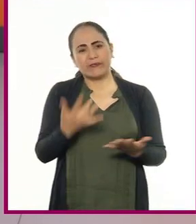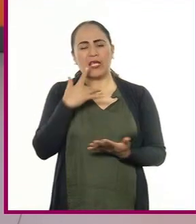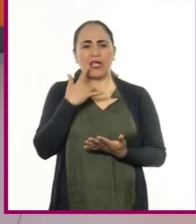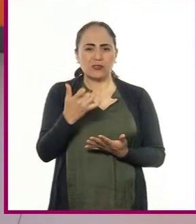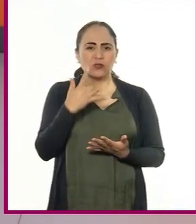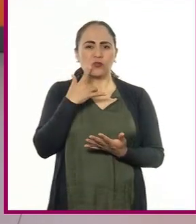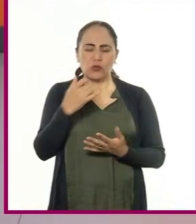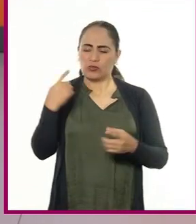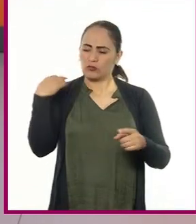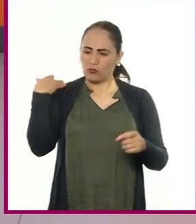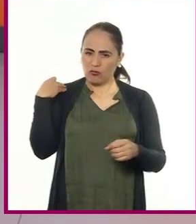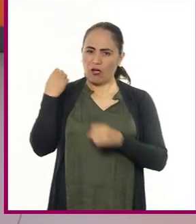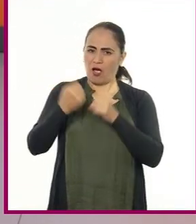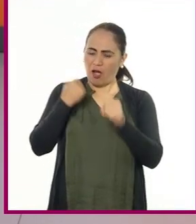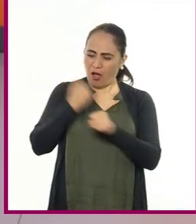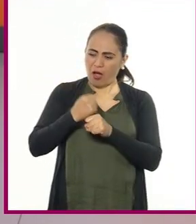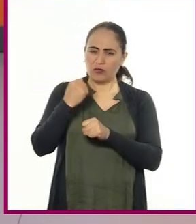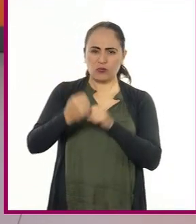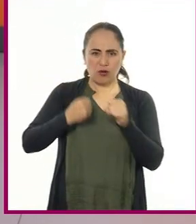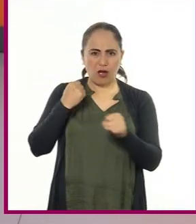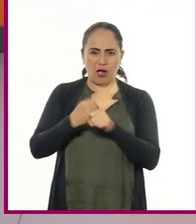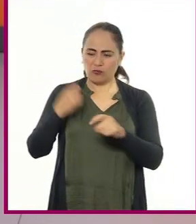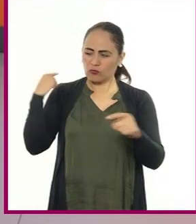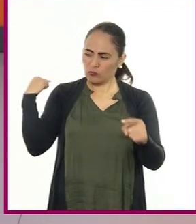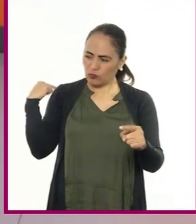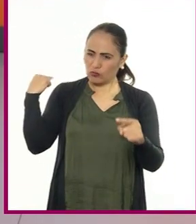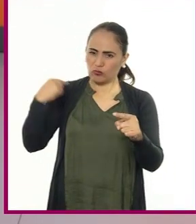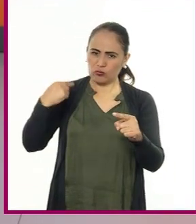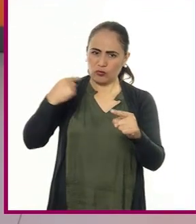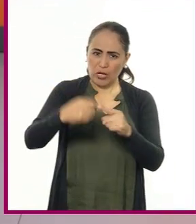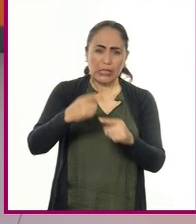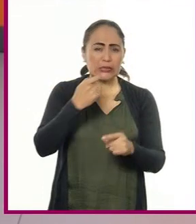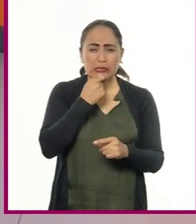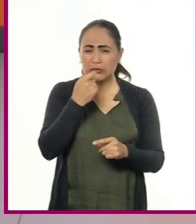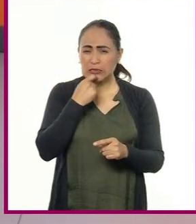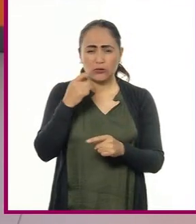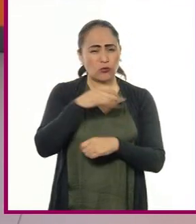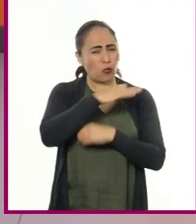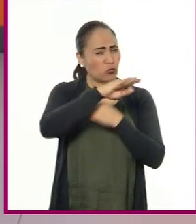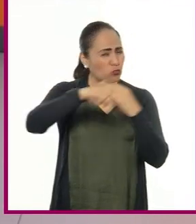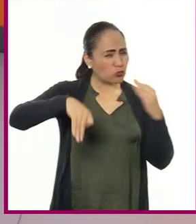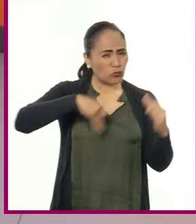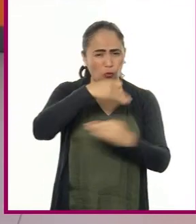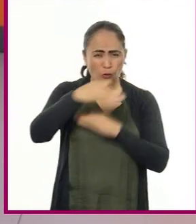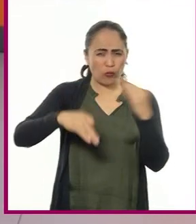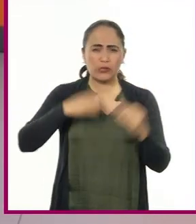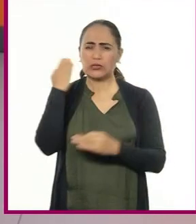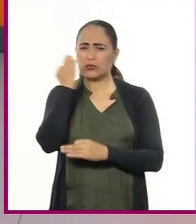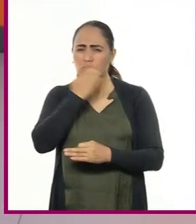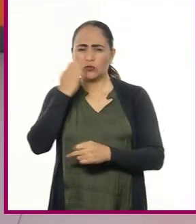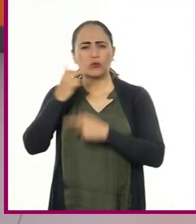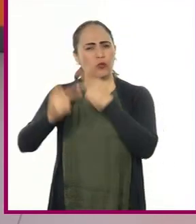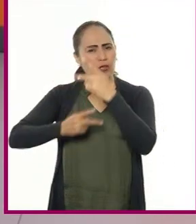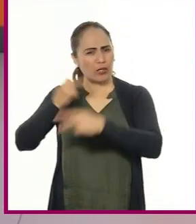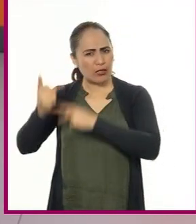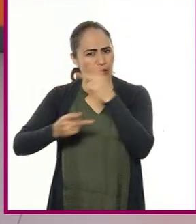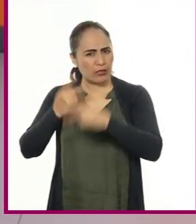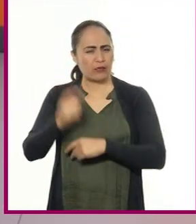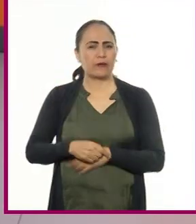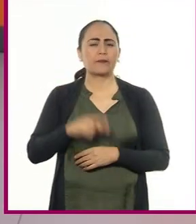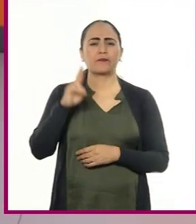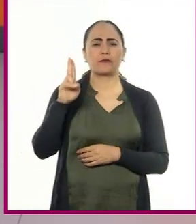a lo largo de los años para conseguir que todos los niños vayan a clase. Nuevos datos de la